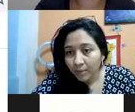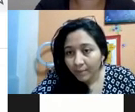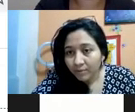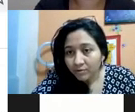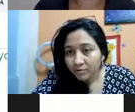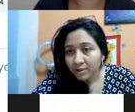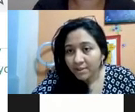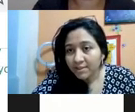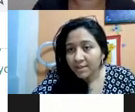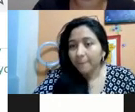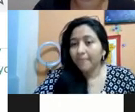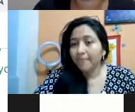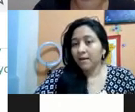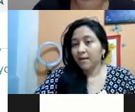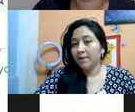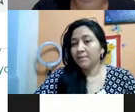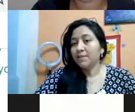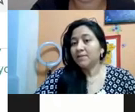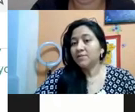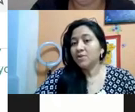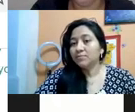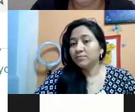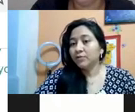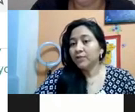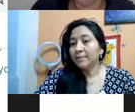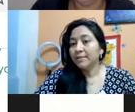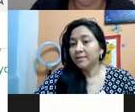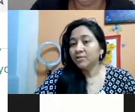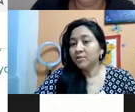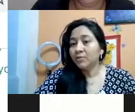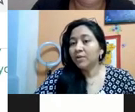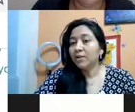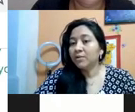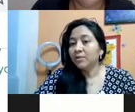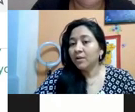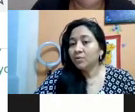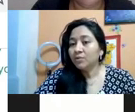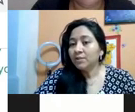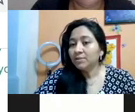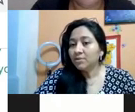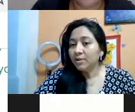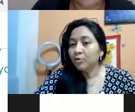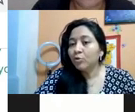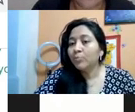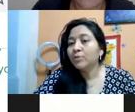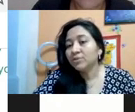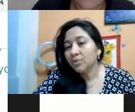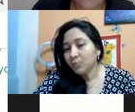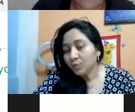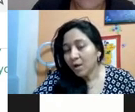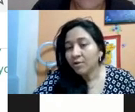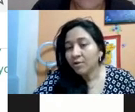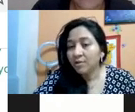donde nos vamos, donde dice administración, nos sale administración del cuestionario, editar ajustes, secciones de grupos,